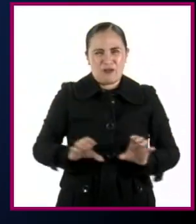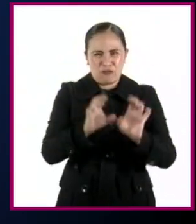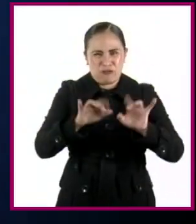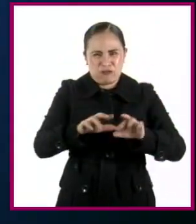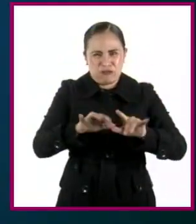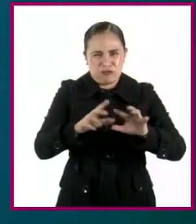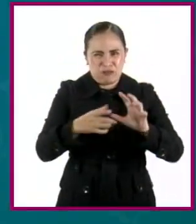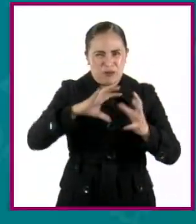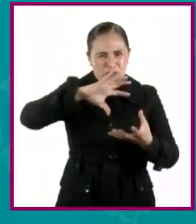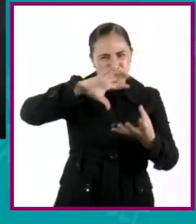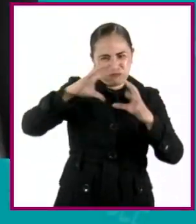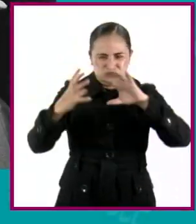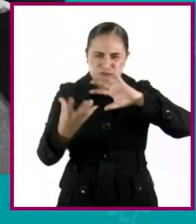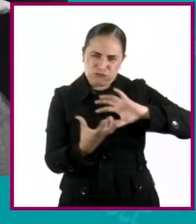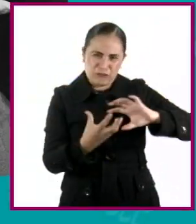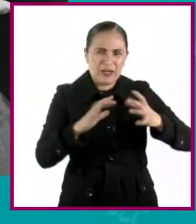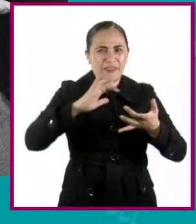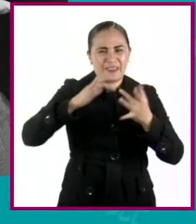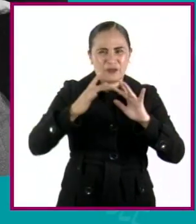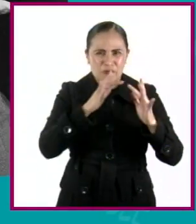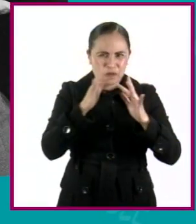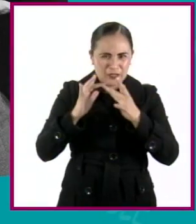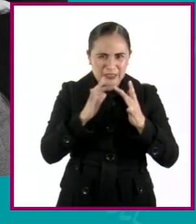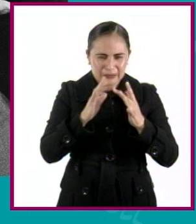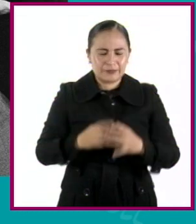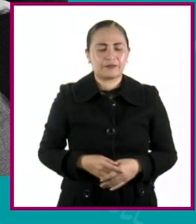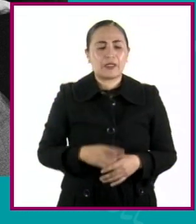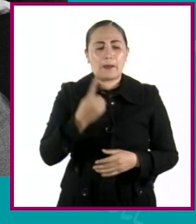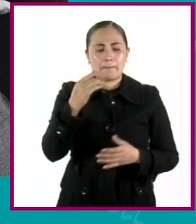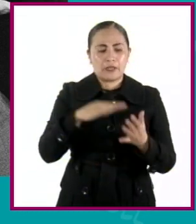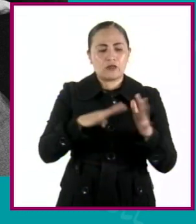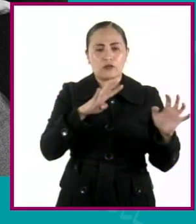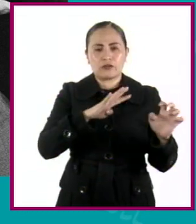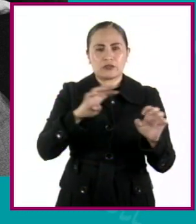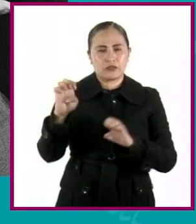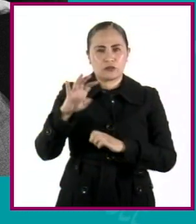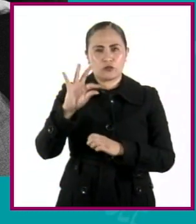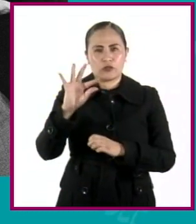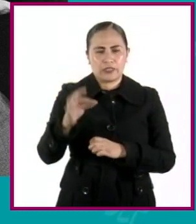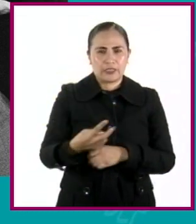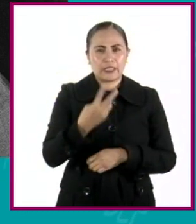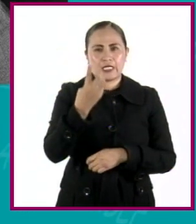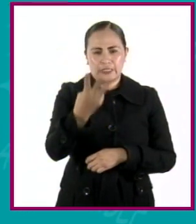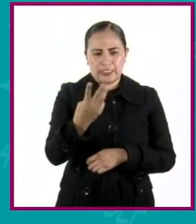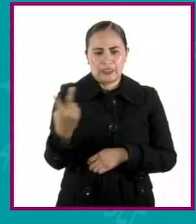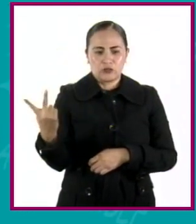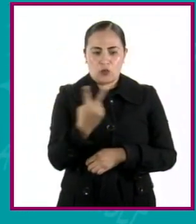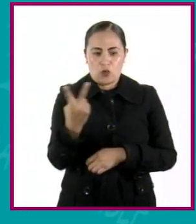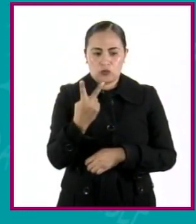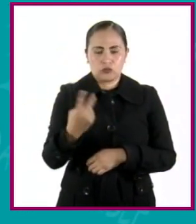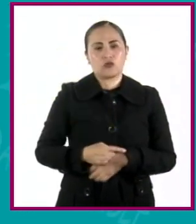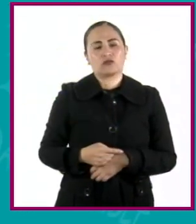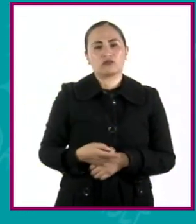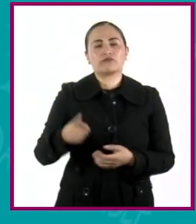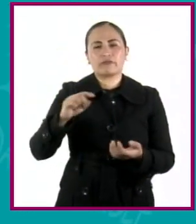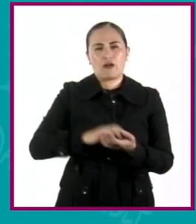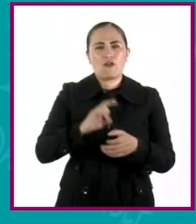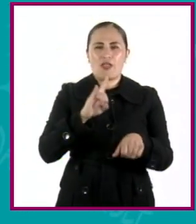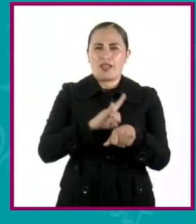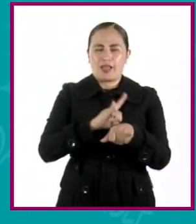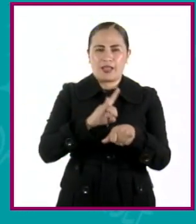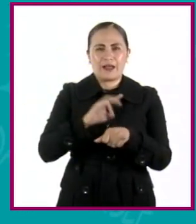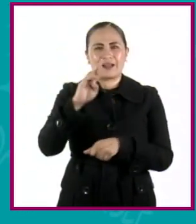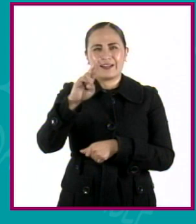sí. En 1943, McCulloch y Pitts desarrollaron el modelo de una pequeña red neuronal,